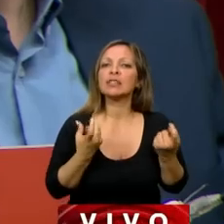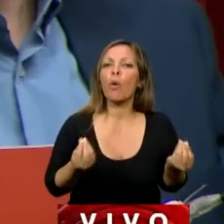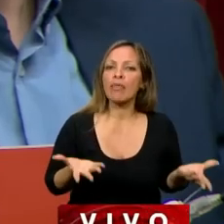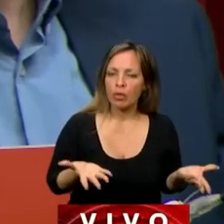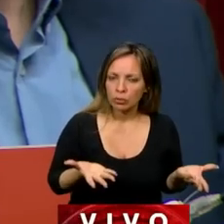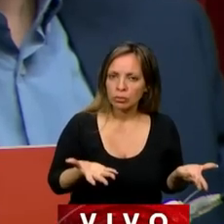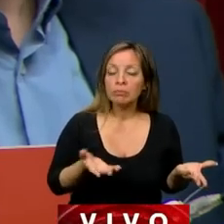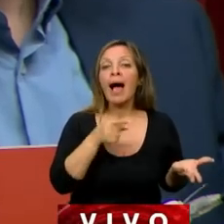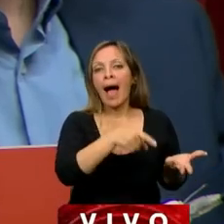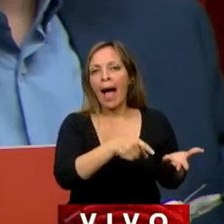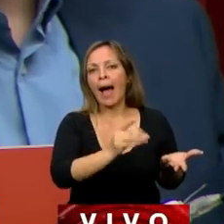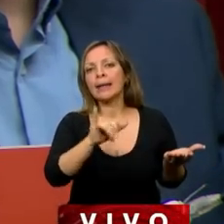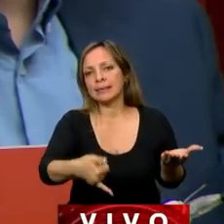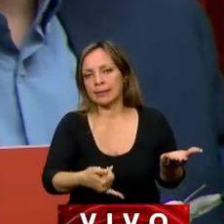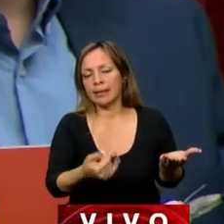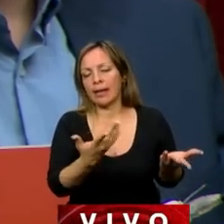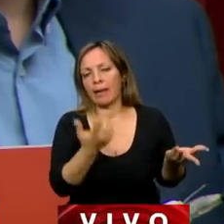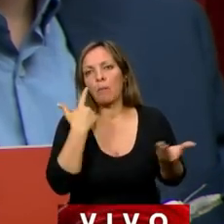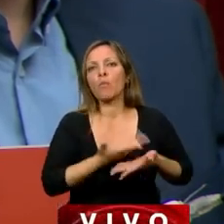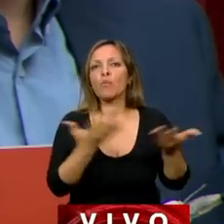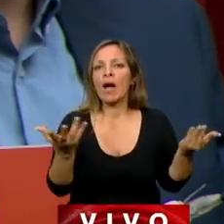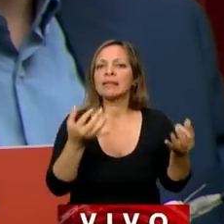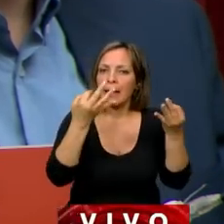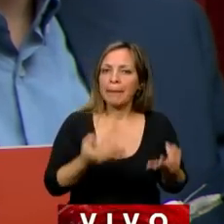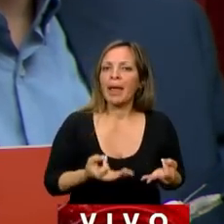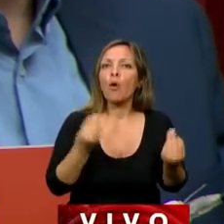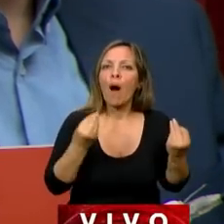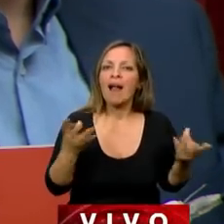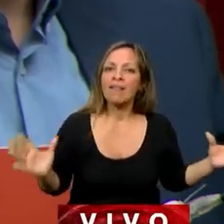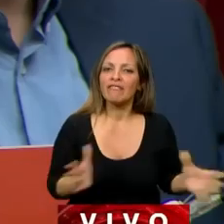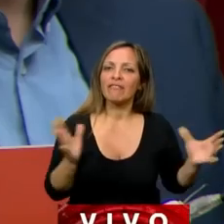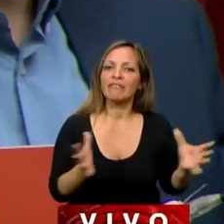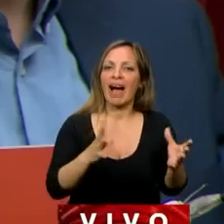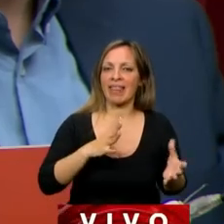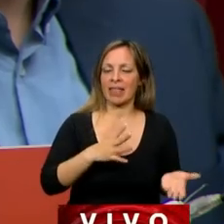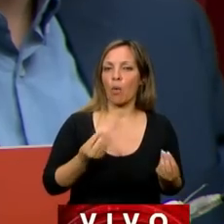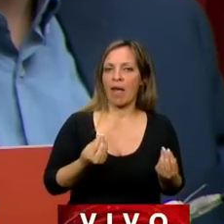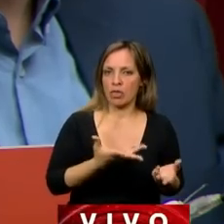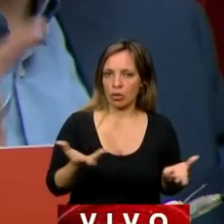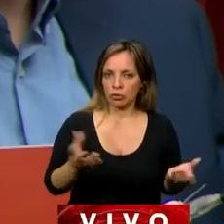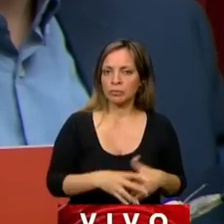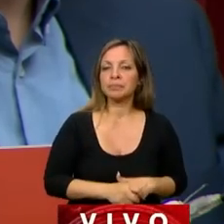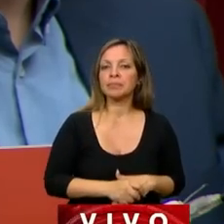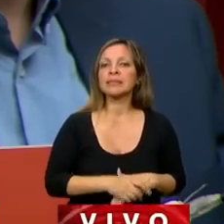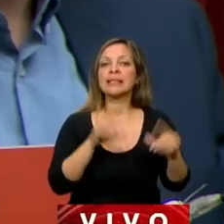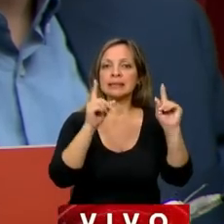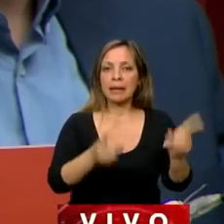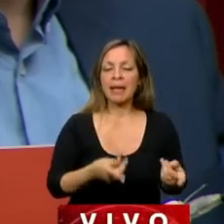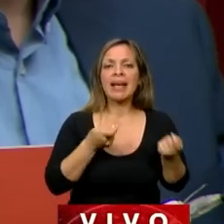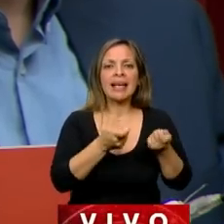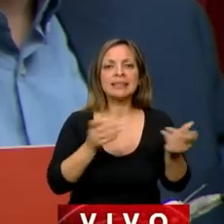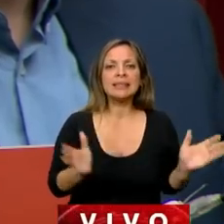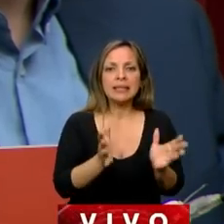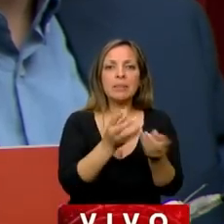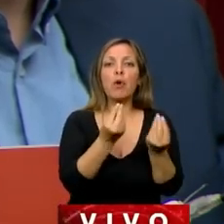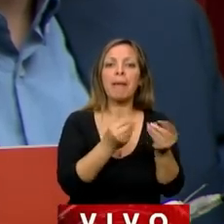demostrar cuánto tiene que ser realmente el impulso que se le pone y, por supuesto, al estímulo para el estudio de las